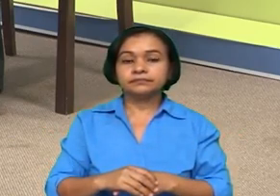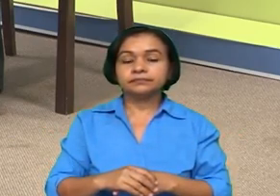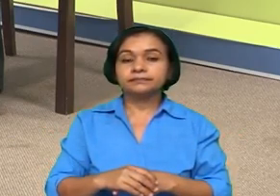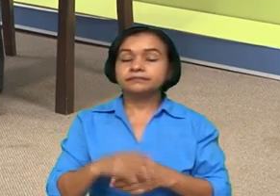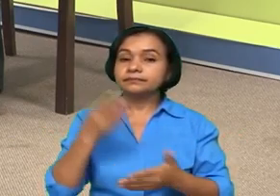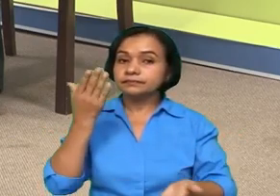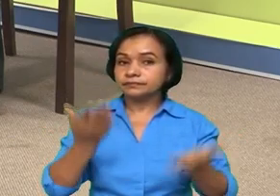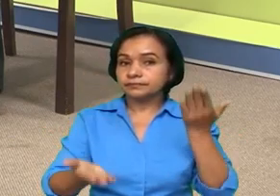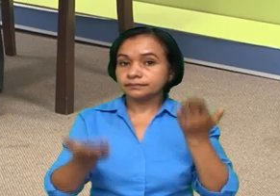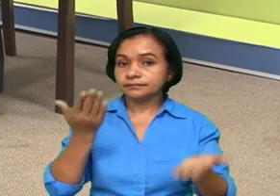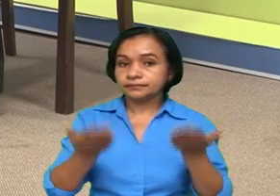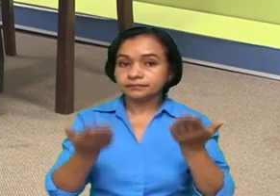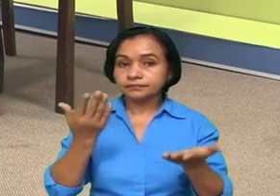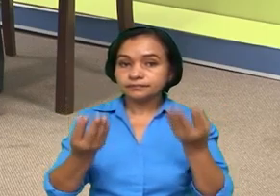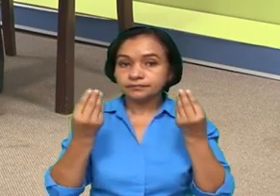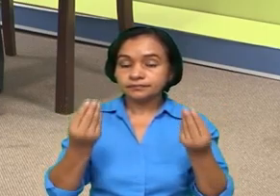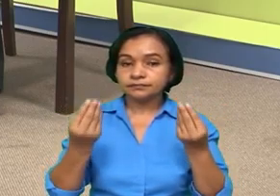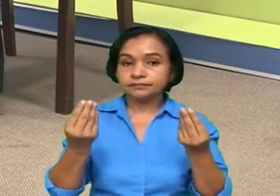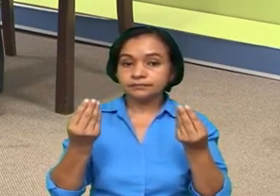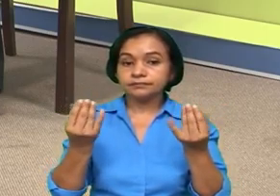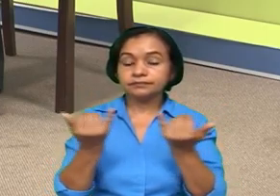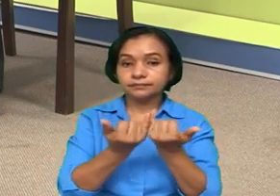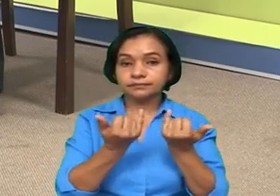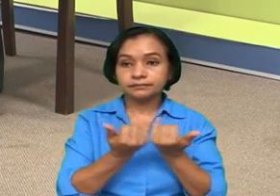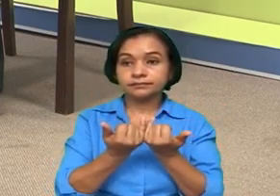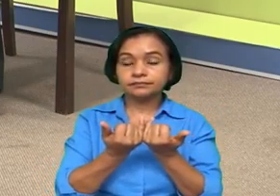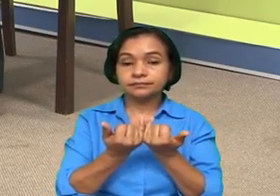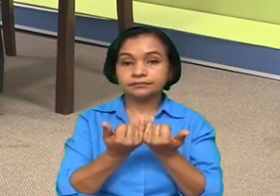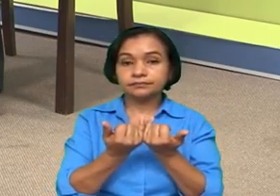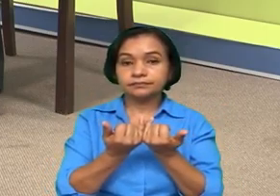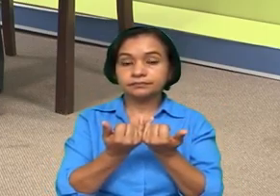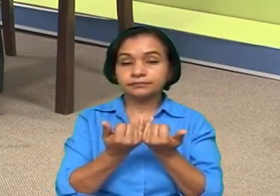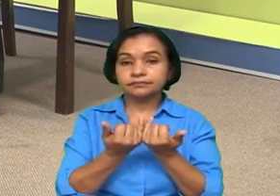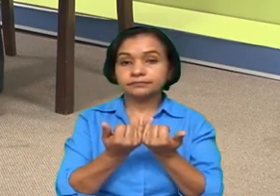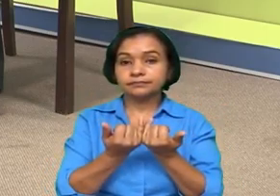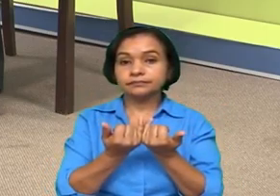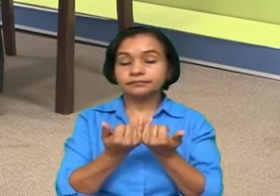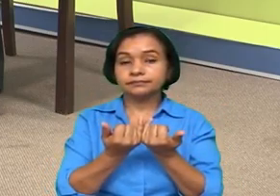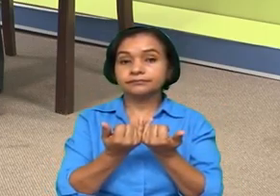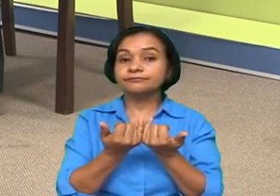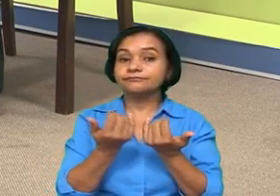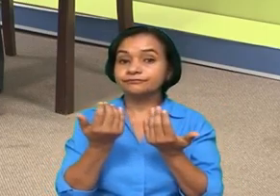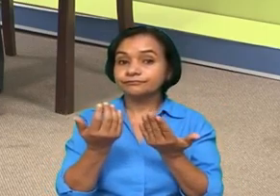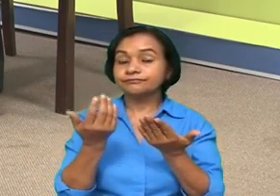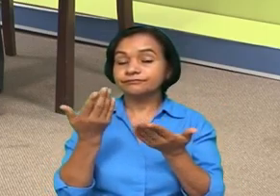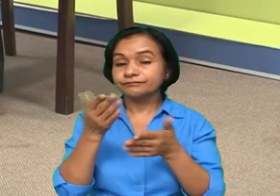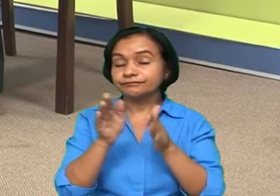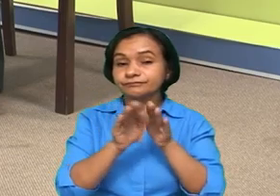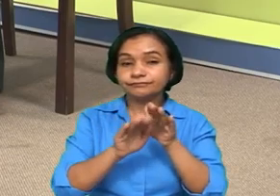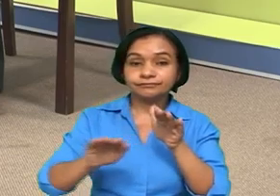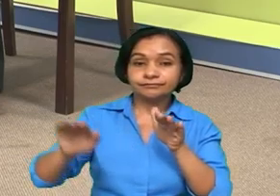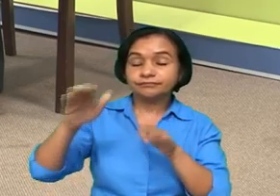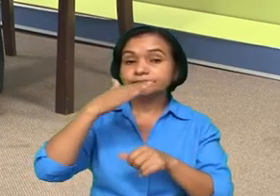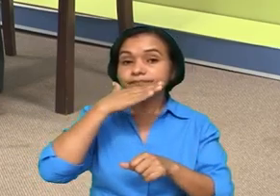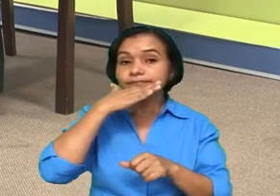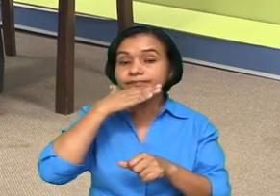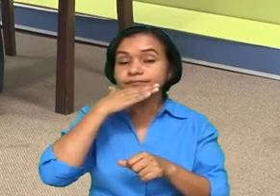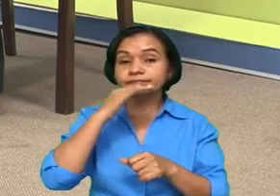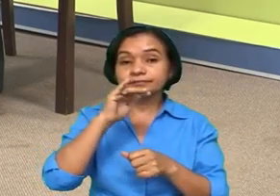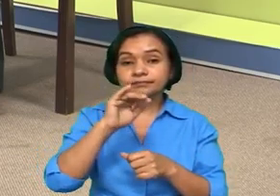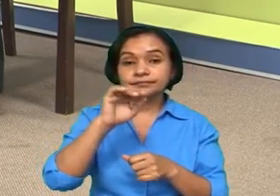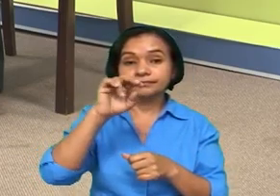pesar de que es bastante común, es bastante maltratada la infección de vías urinarias. ¿ya? Y esto pues tiene que